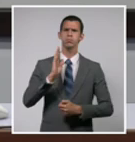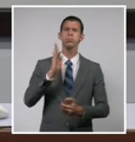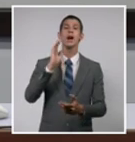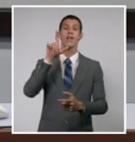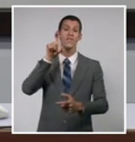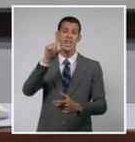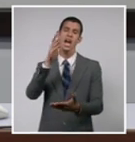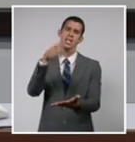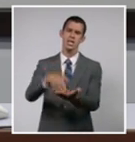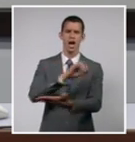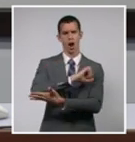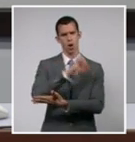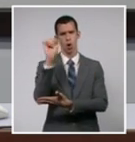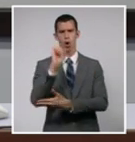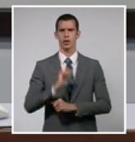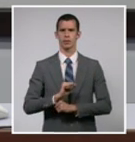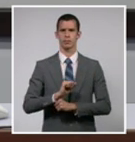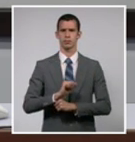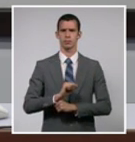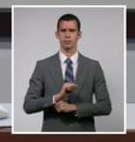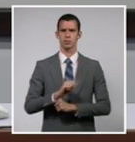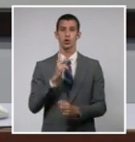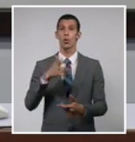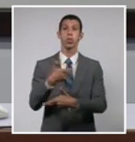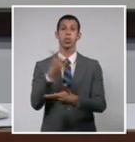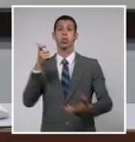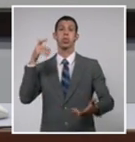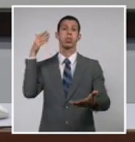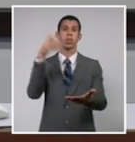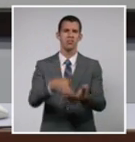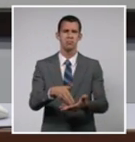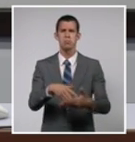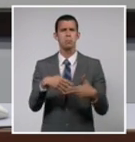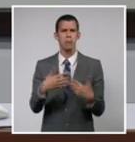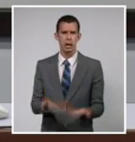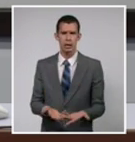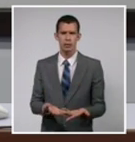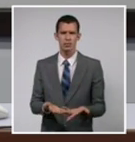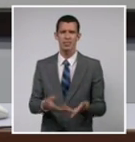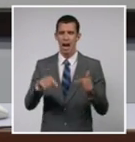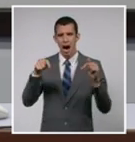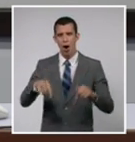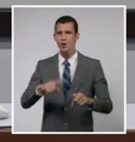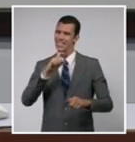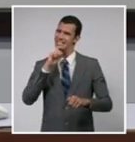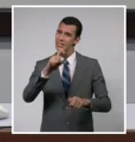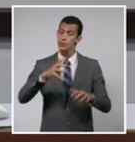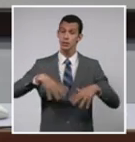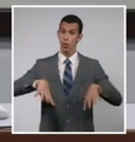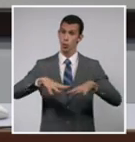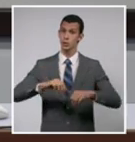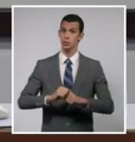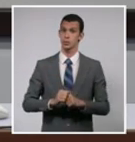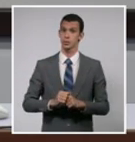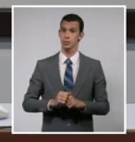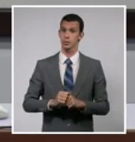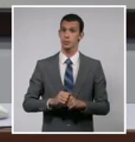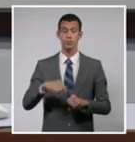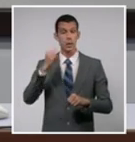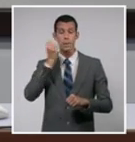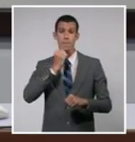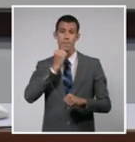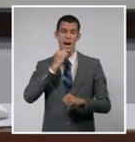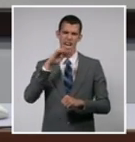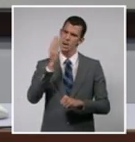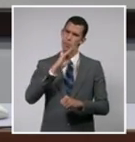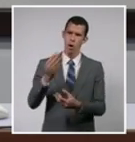además esta es una carrera de fondo que la estamos haciendo en las peores de las condiciones, cercadas por un bloqueo que cada vez más se recrudece. Hoy